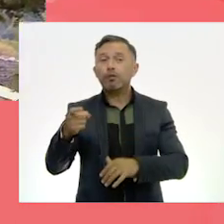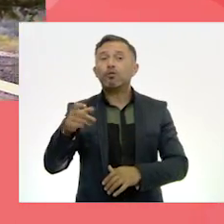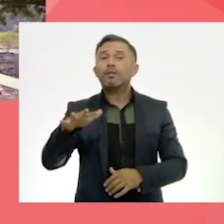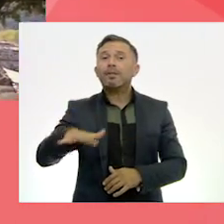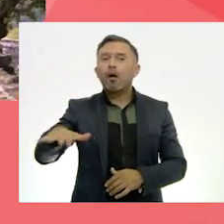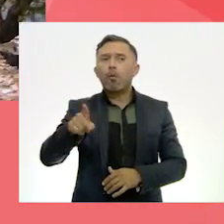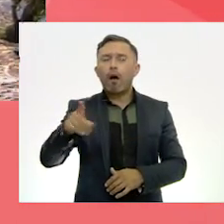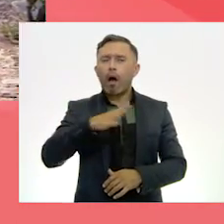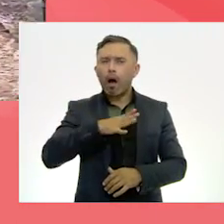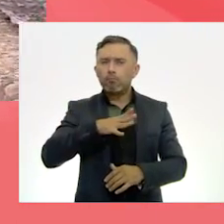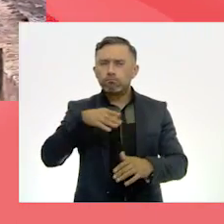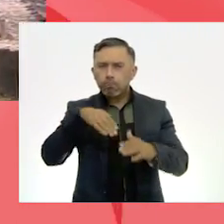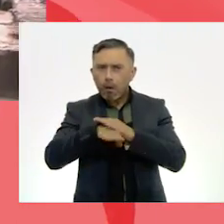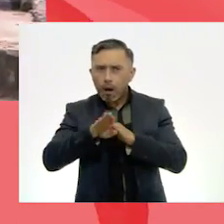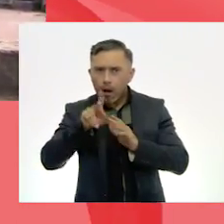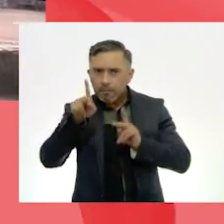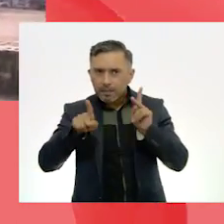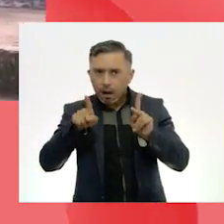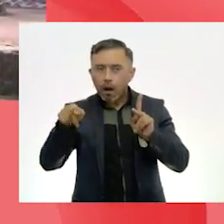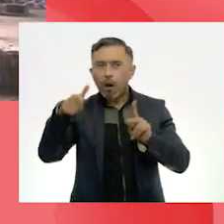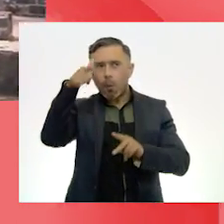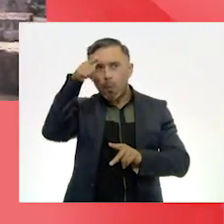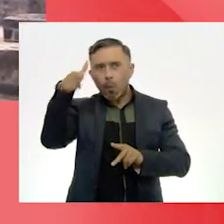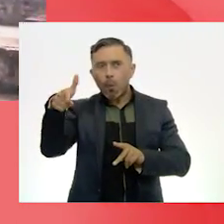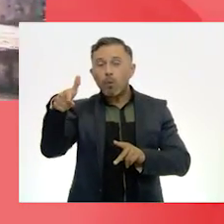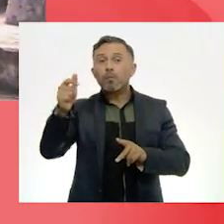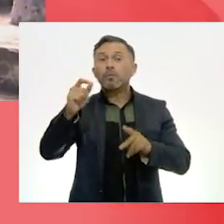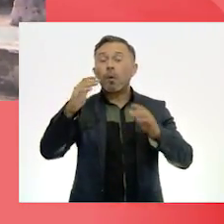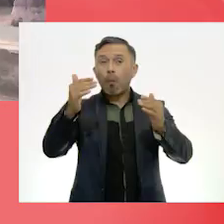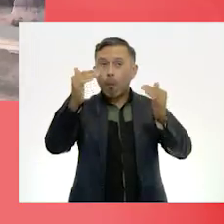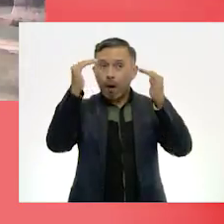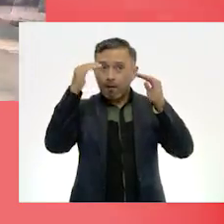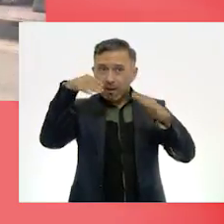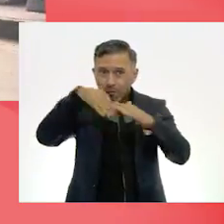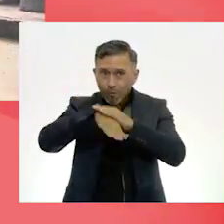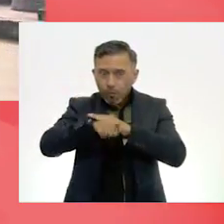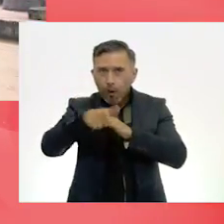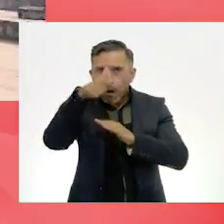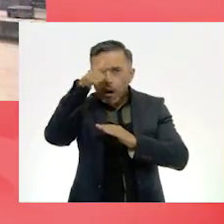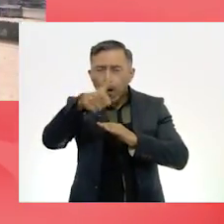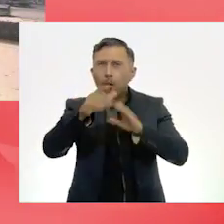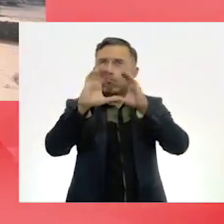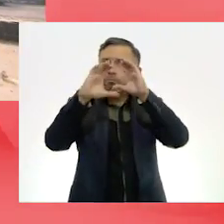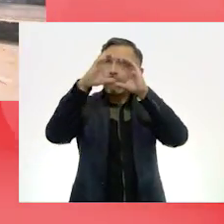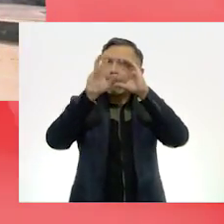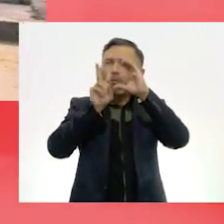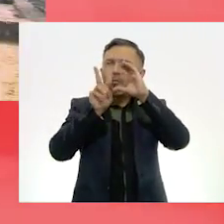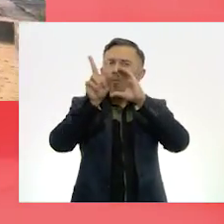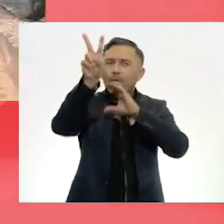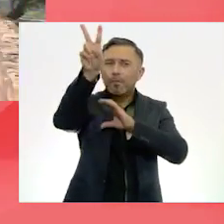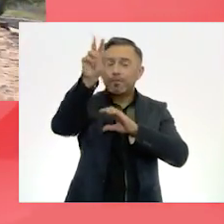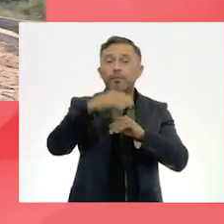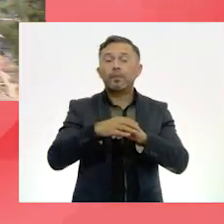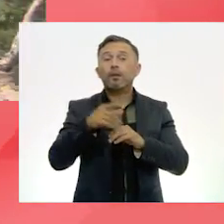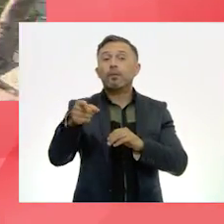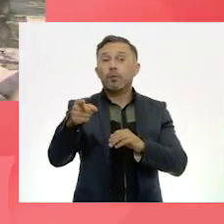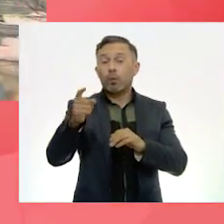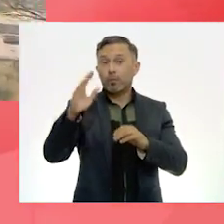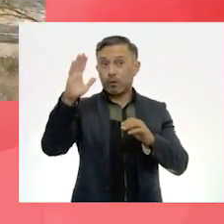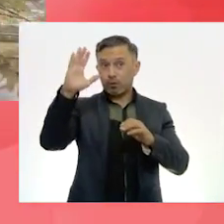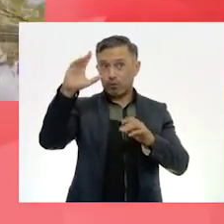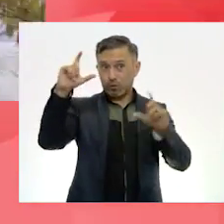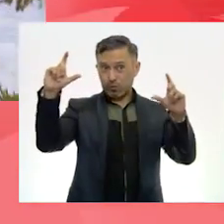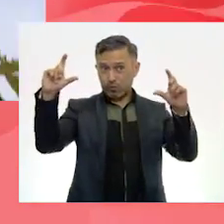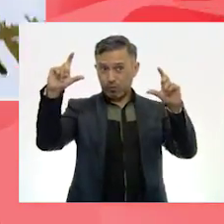observatorio tan singular que se encuentra adentro de una cueva. Ahí, durante el equinoccio, los rayos solares